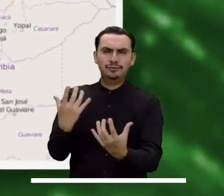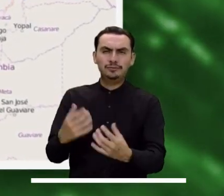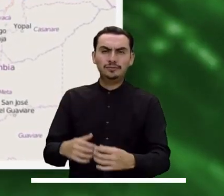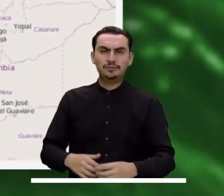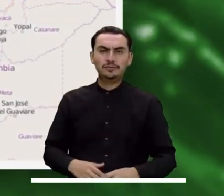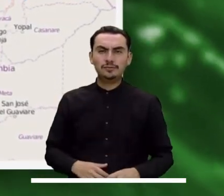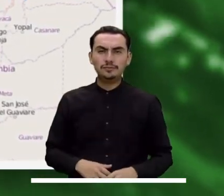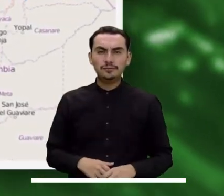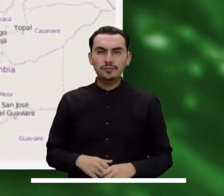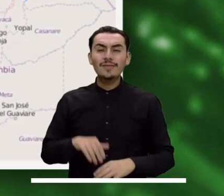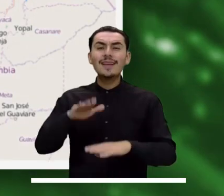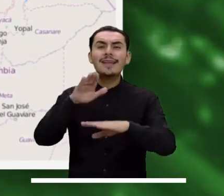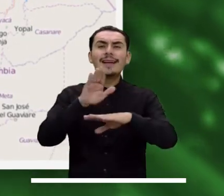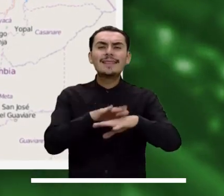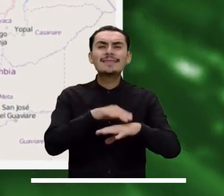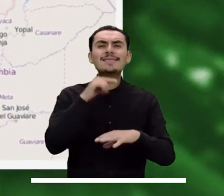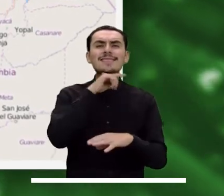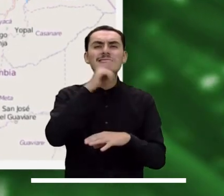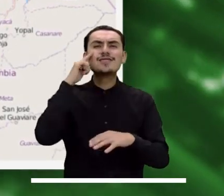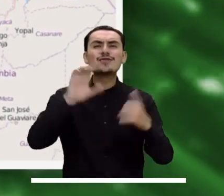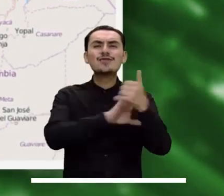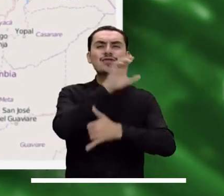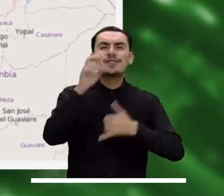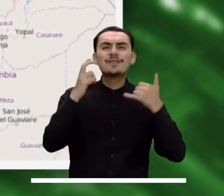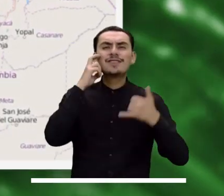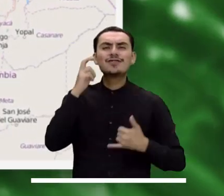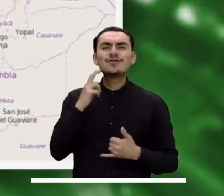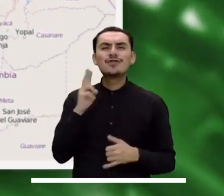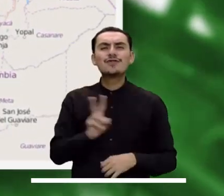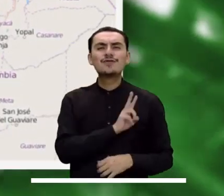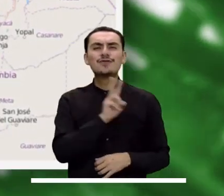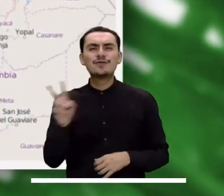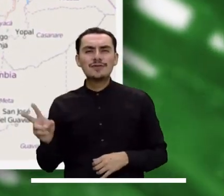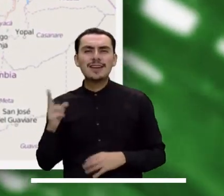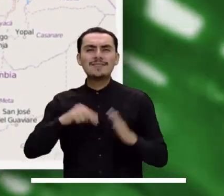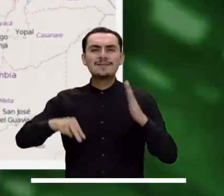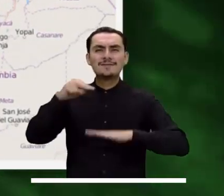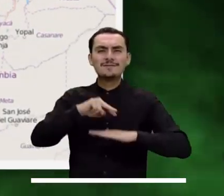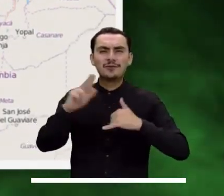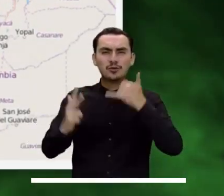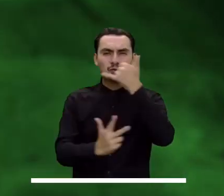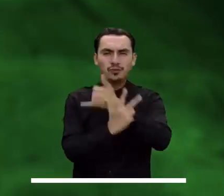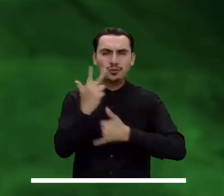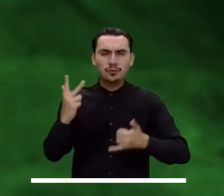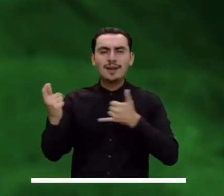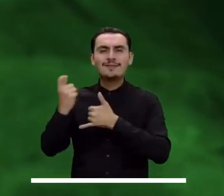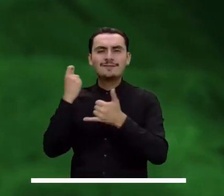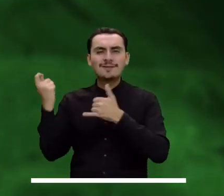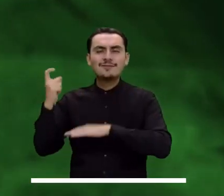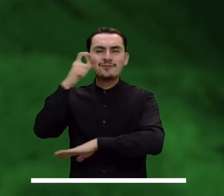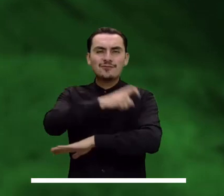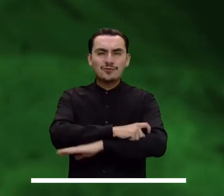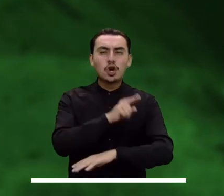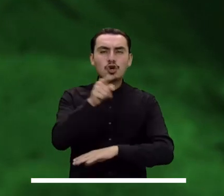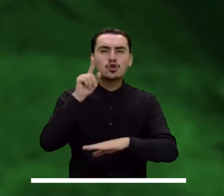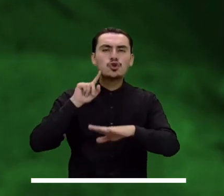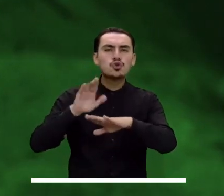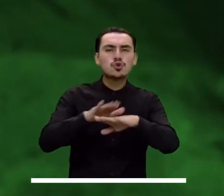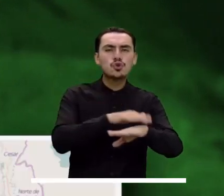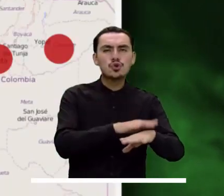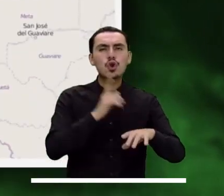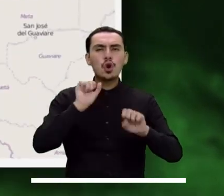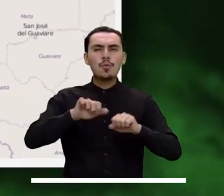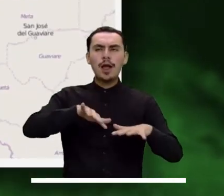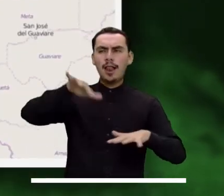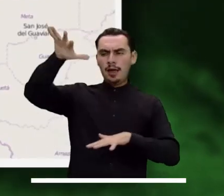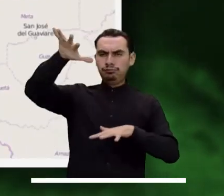por alta probabilidad de incendios. Alerta roja en el Caribe, Chocó, Cauca, Valle del Cauca, Nariño, Los Andes,